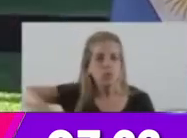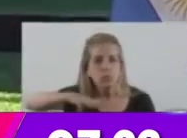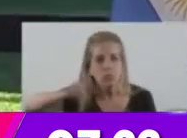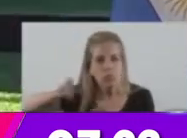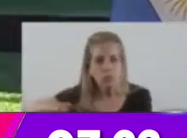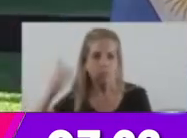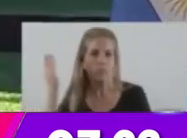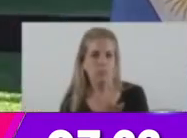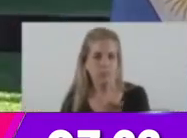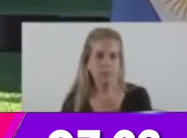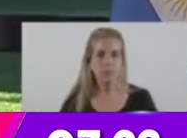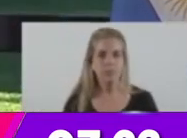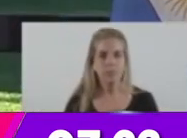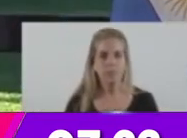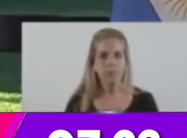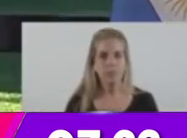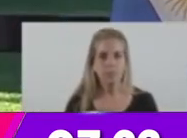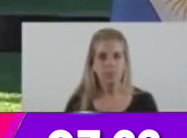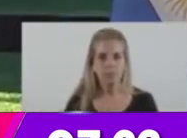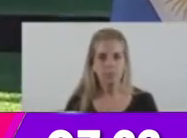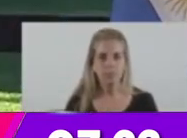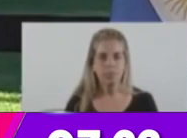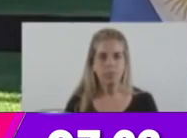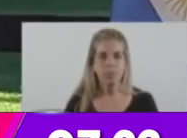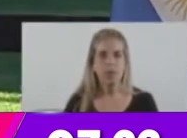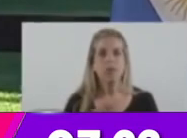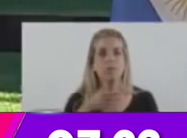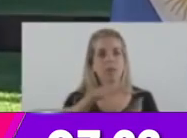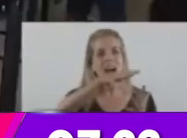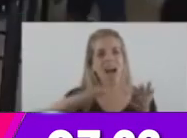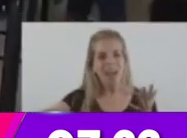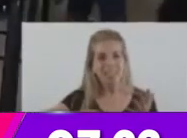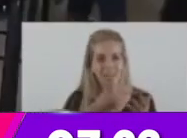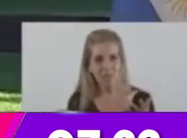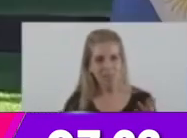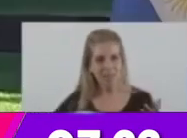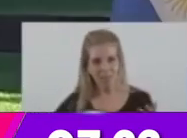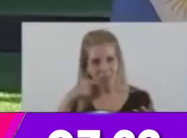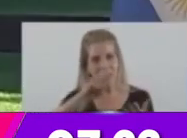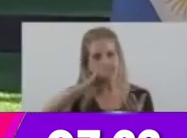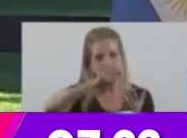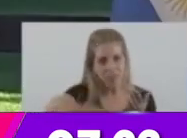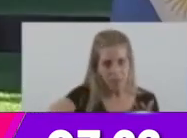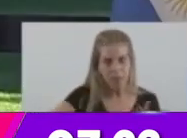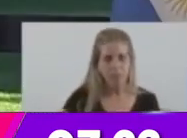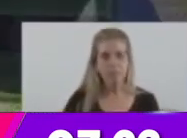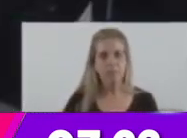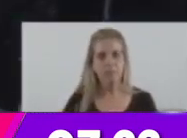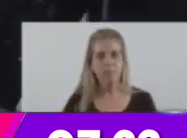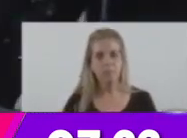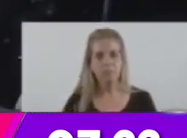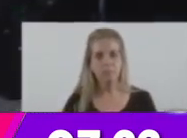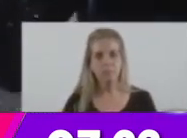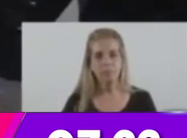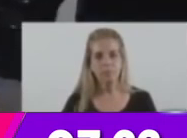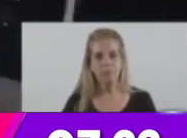sucediendo. Ahora, lo llamativo y lo que muchos Perdóname, Sofía, te interrumpo, hay muchas desmentidas también, ¿no? Sí. Muchos que vi ayer en Twitter, artistas a nivel nacional